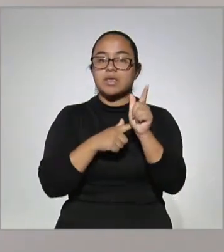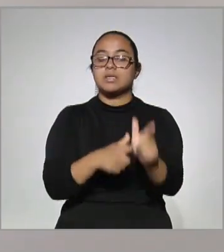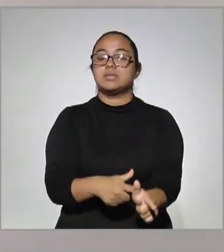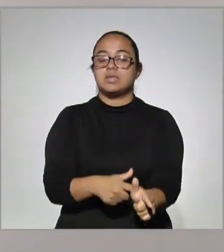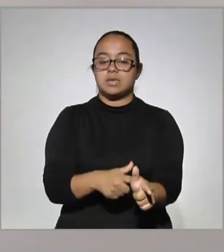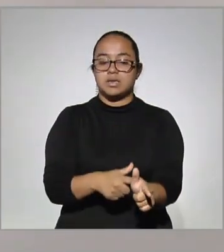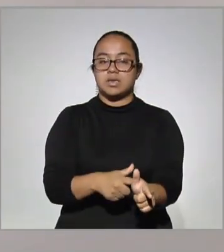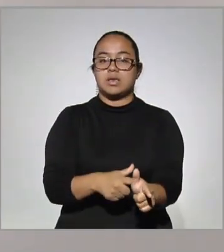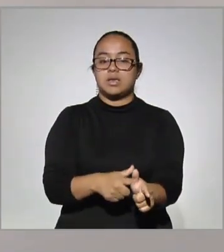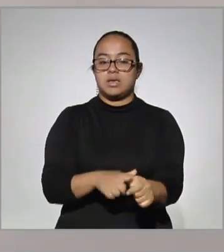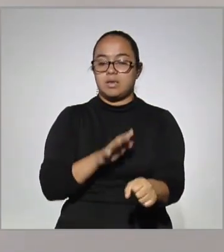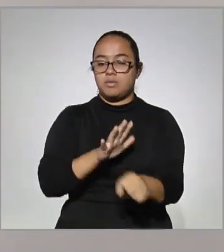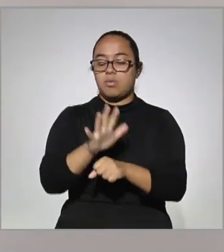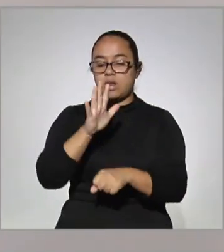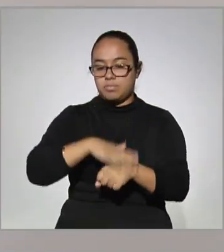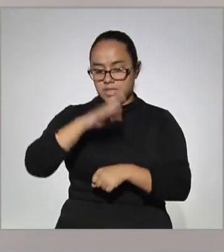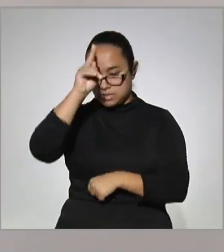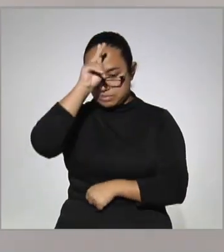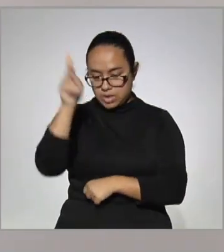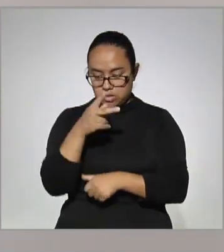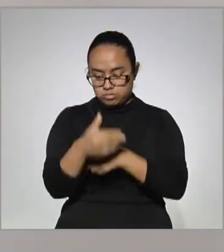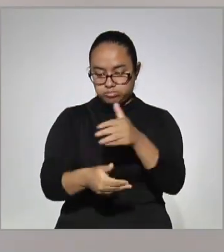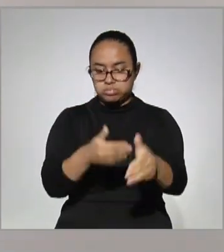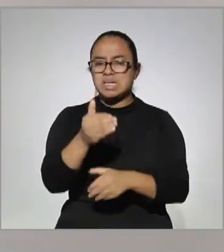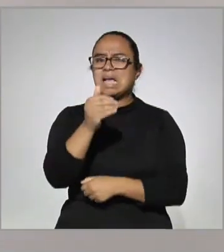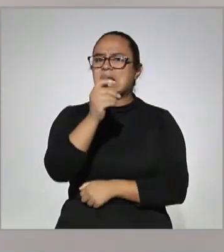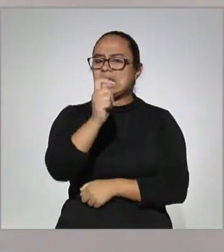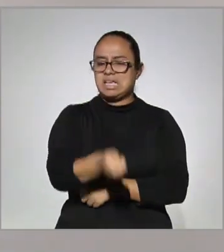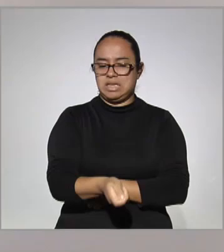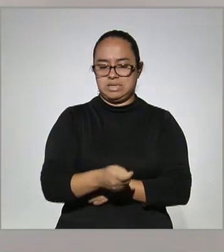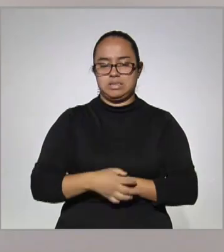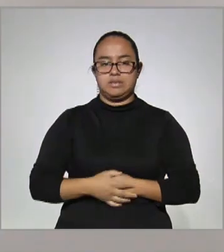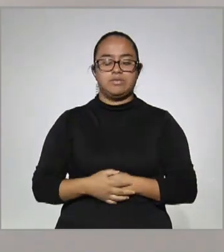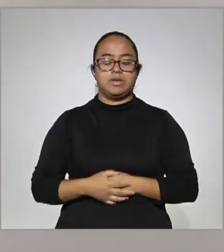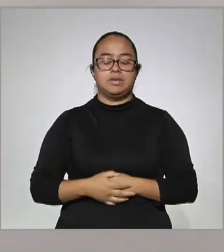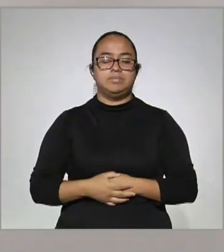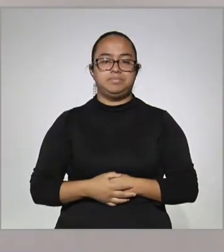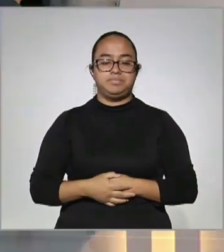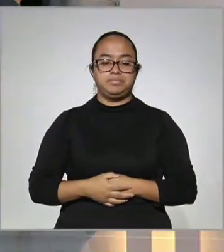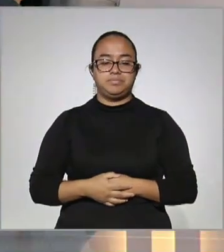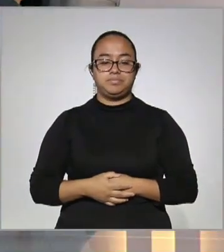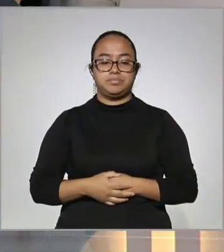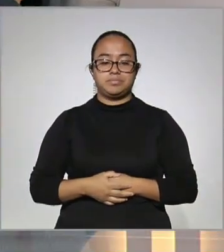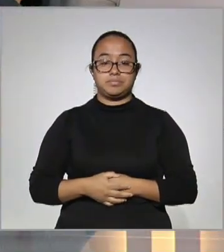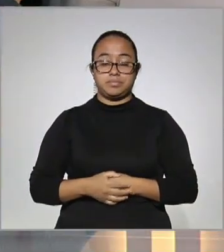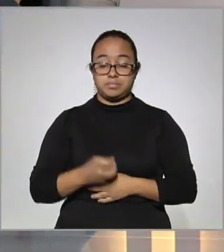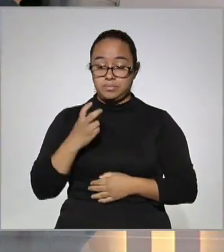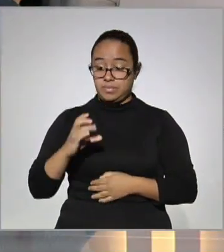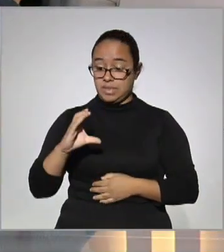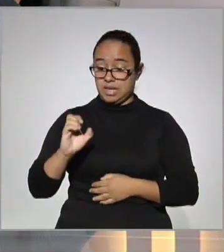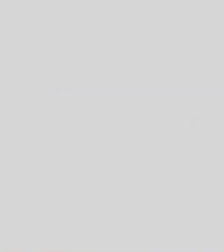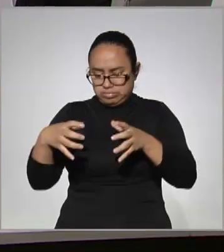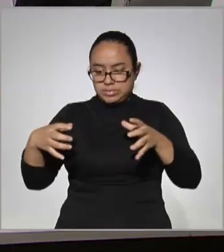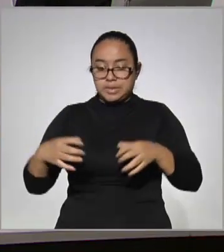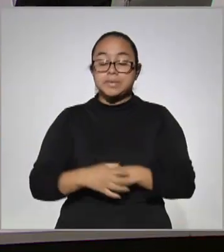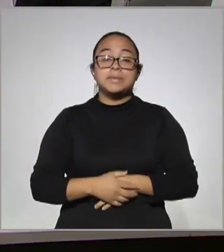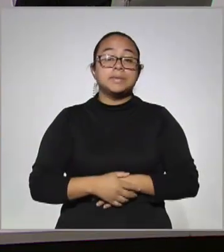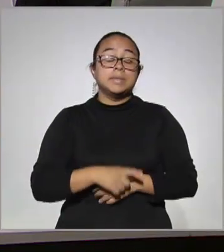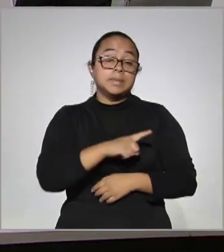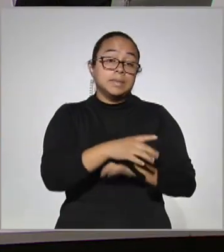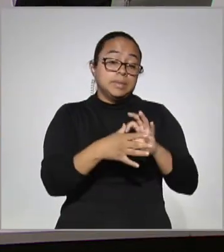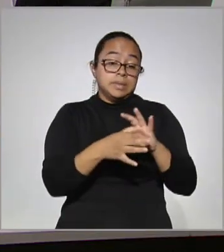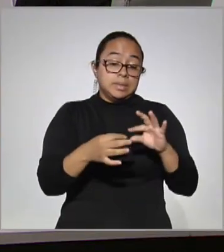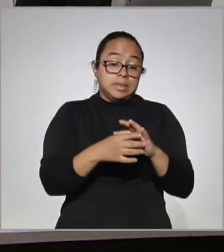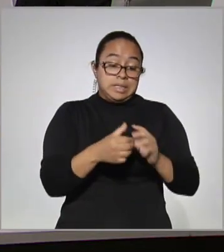etapas localmente avanzadas. ¿Qué significa esto? Que no están en el sitio del cérvix donde se originó. Que puede